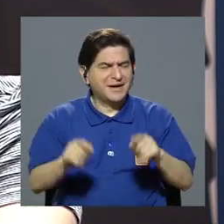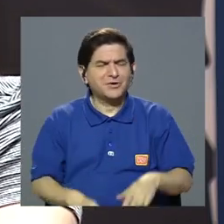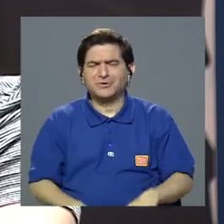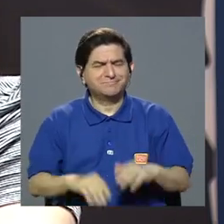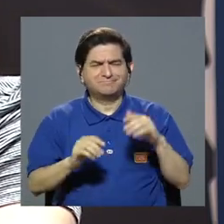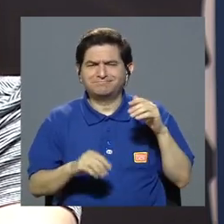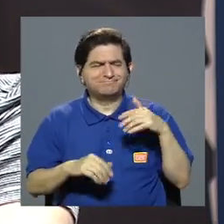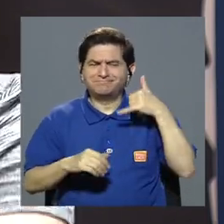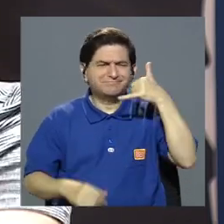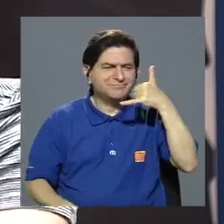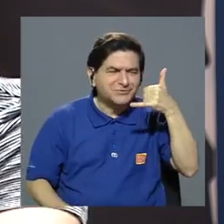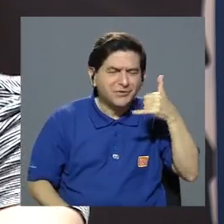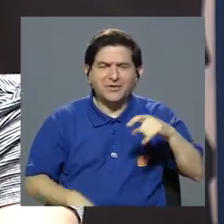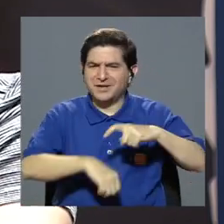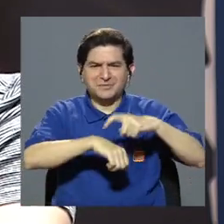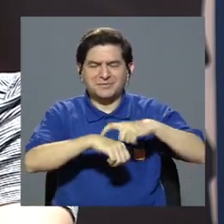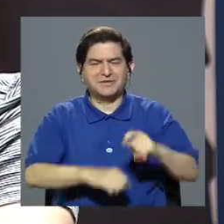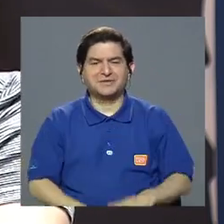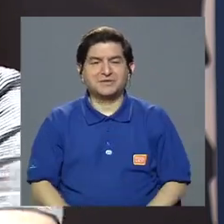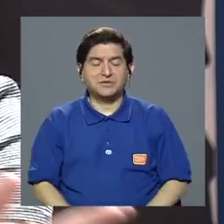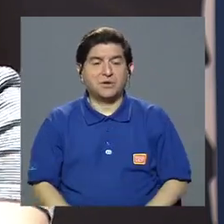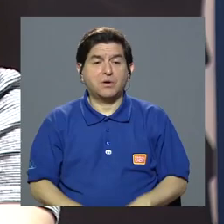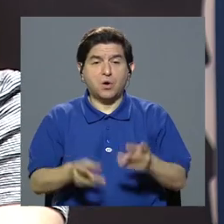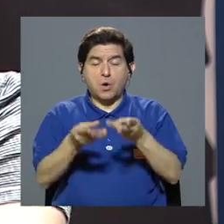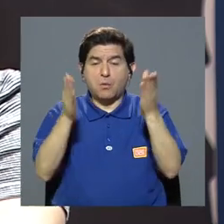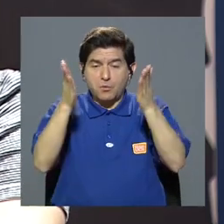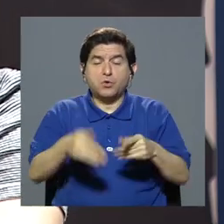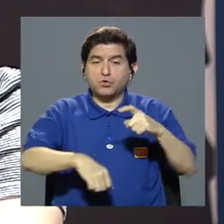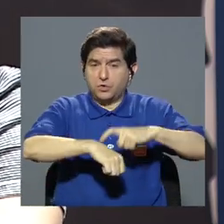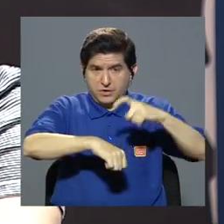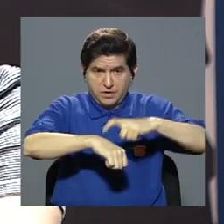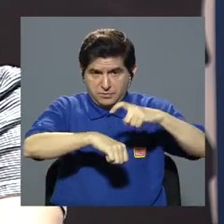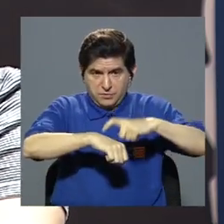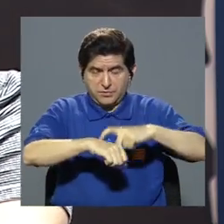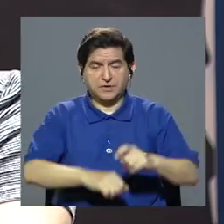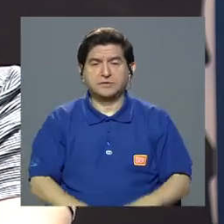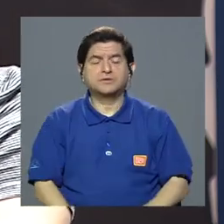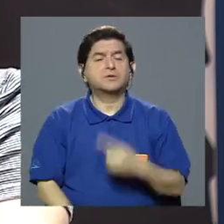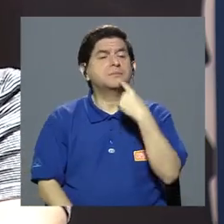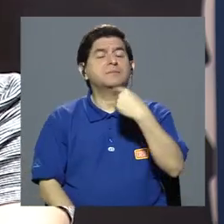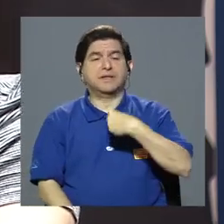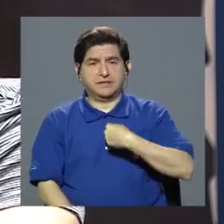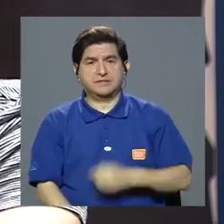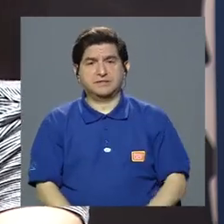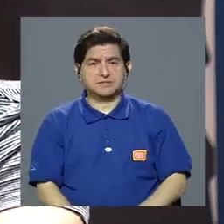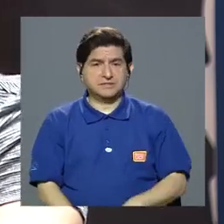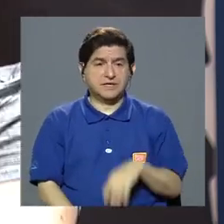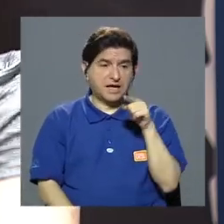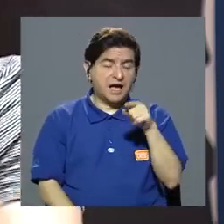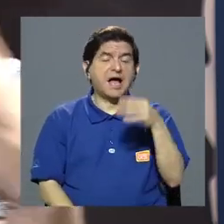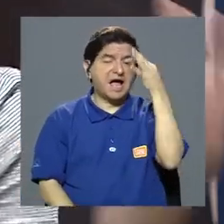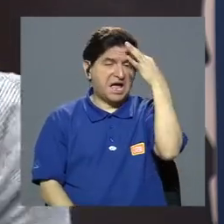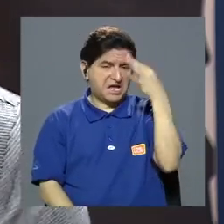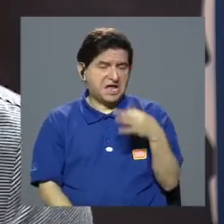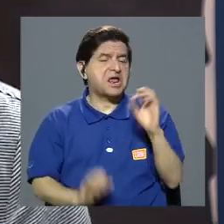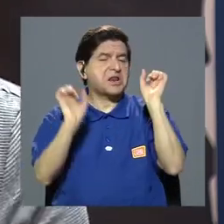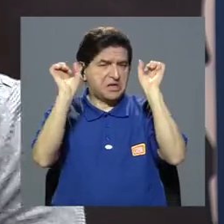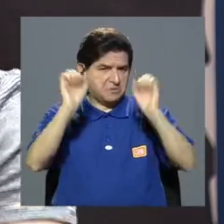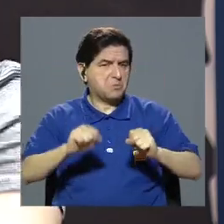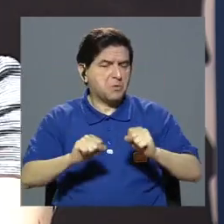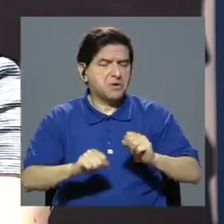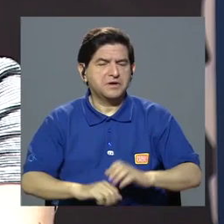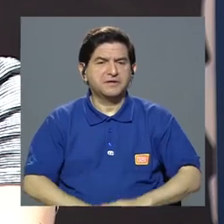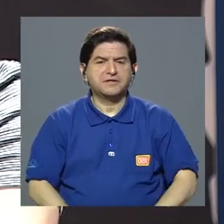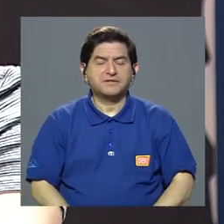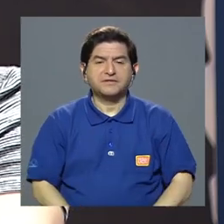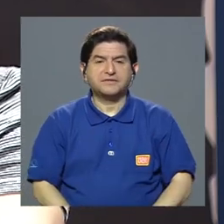y devuelva la llamada ya el productor en ese entonces me dice verdad que me estaban considerando